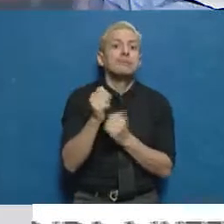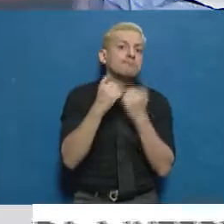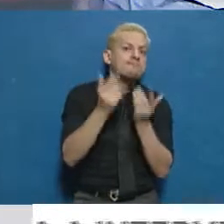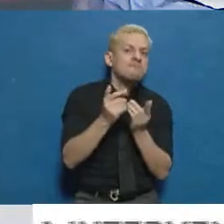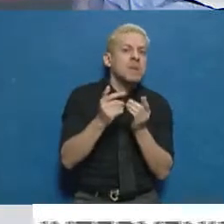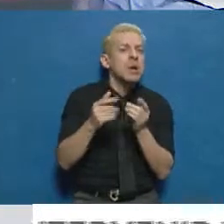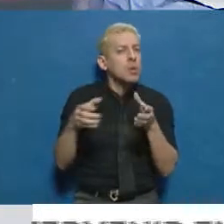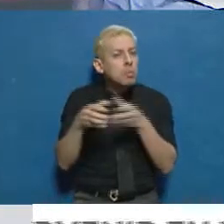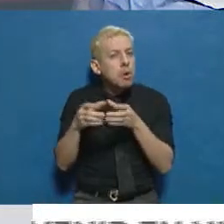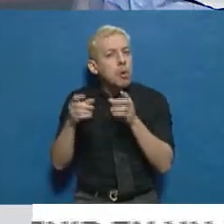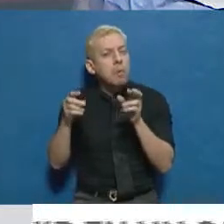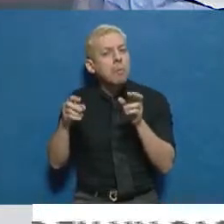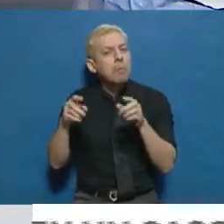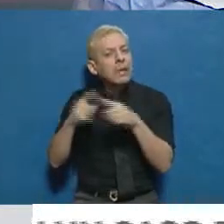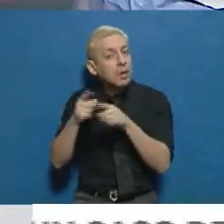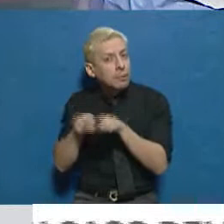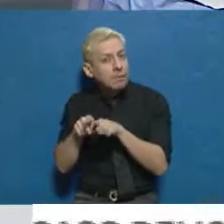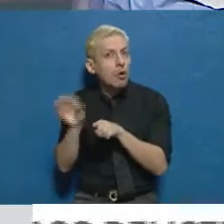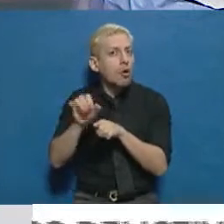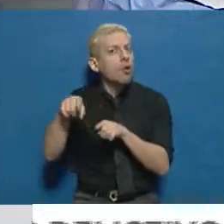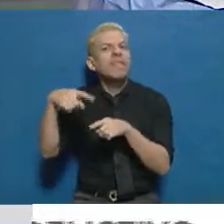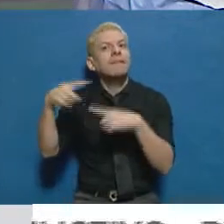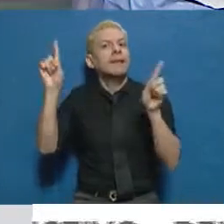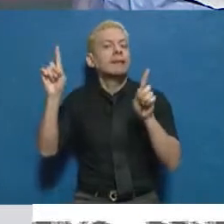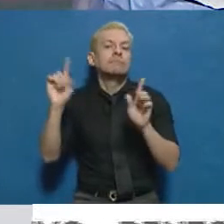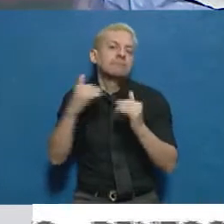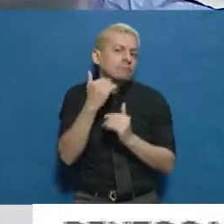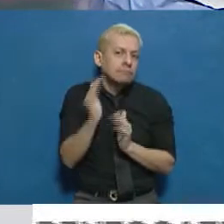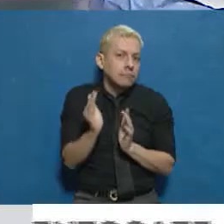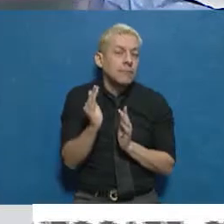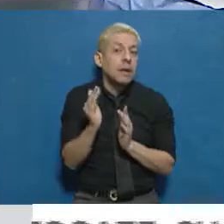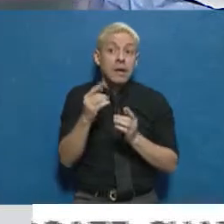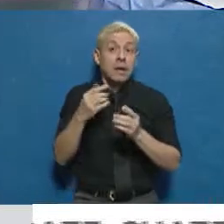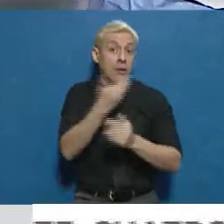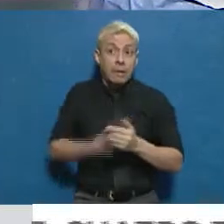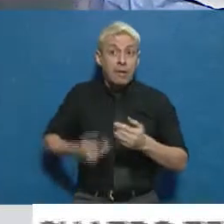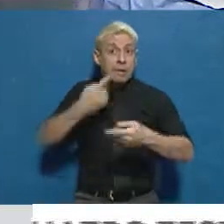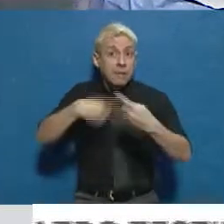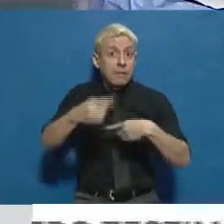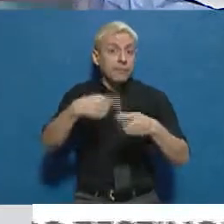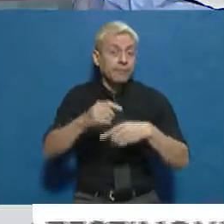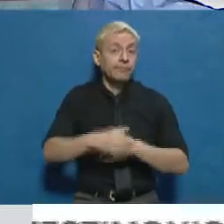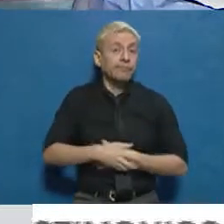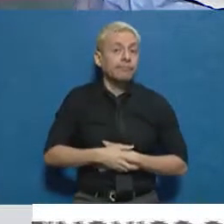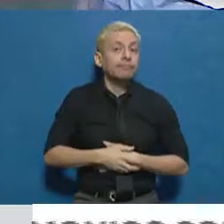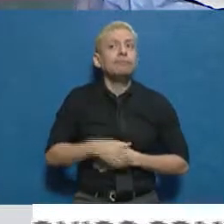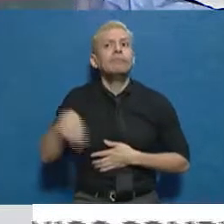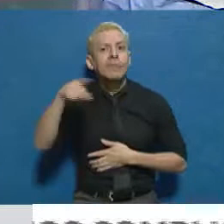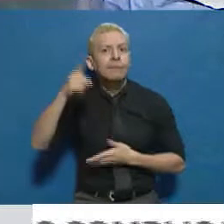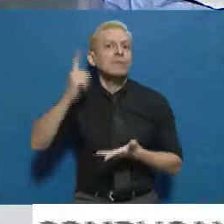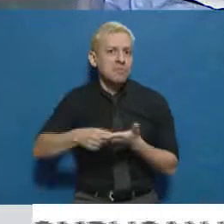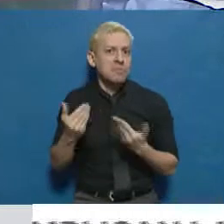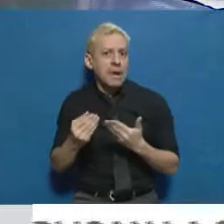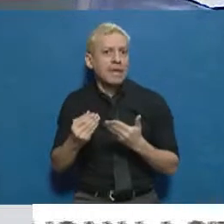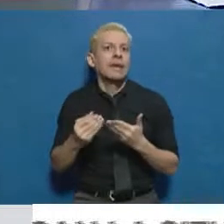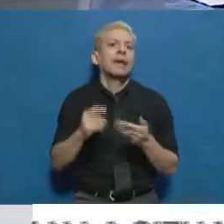mismo color político o no. Eso puede, es decisión de los votantes, pero a partir de ahí lo dejamos en manos del Ejecutivo de cambiarlo o no cambiarlo. Bueno, ojalá